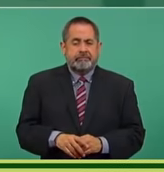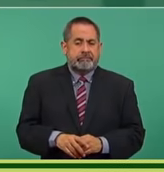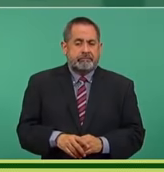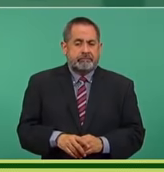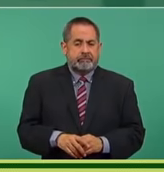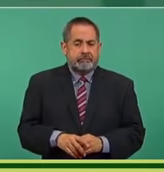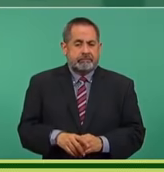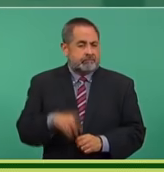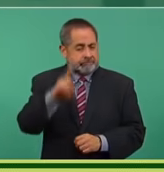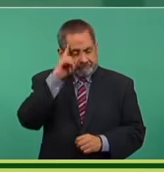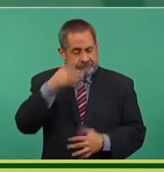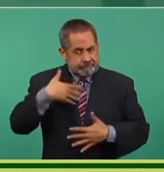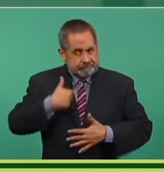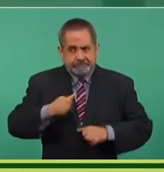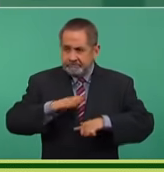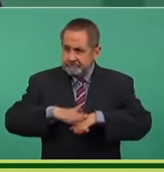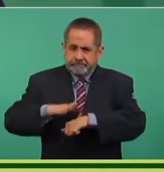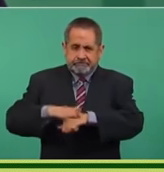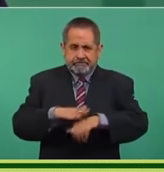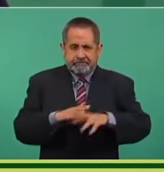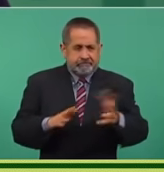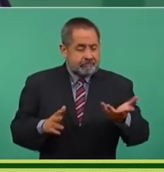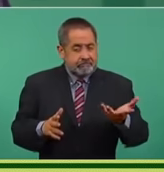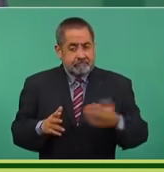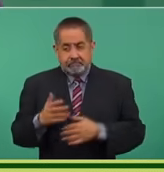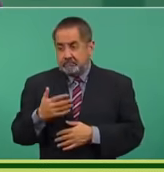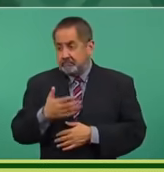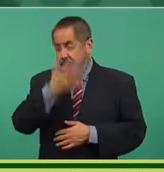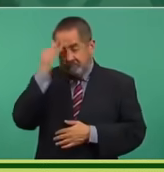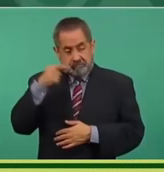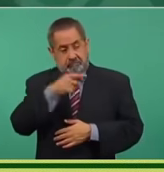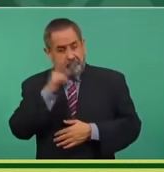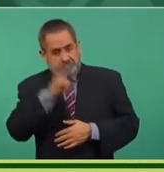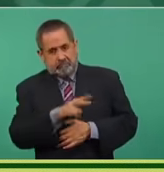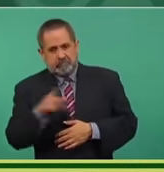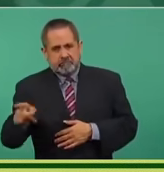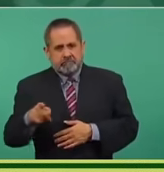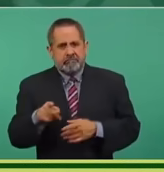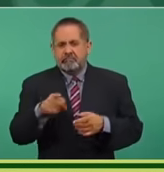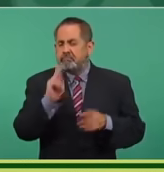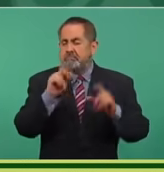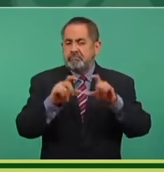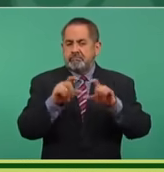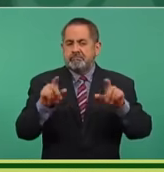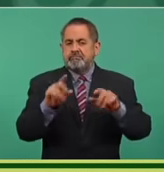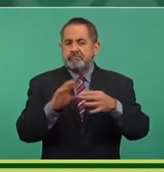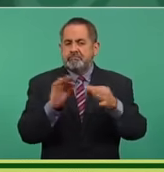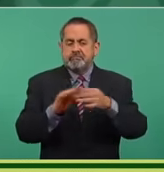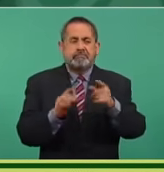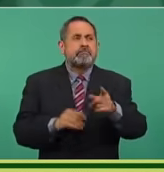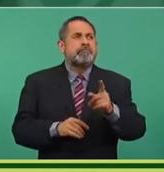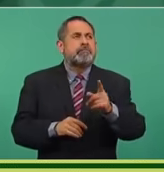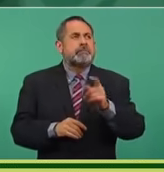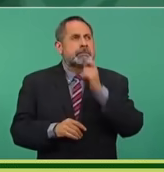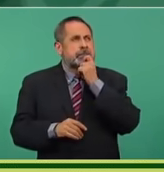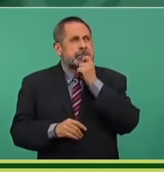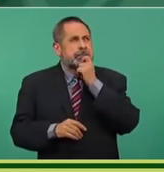que se entienda no sé si sea cierto pero uno de los este